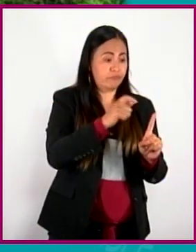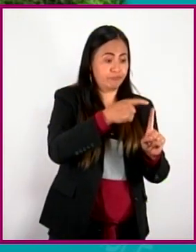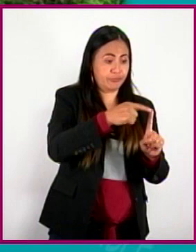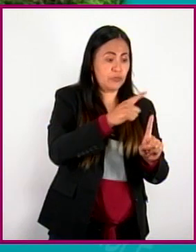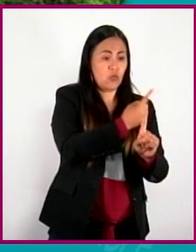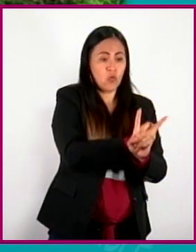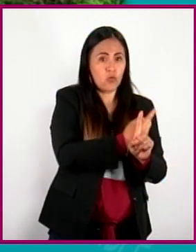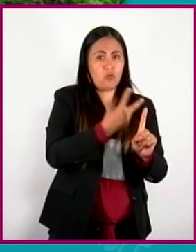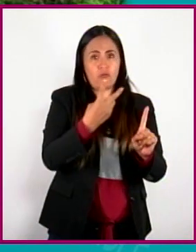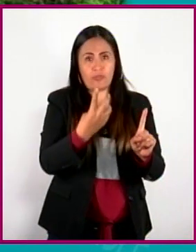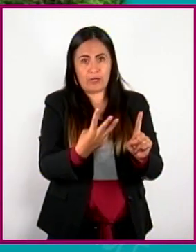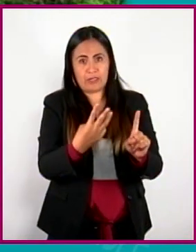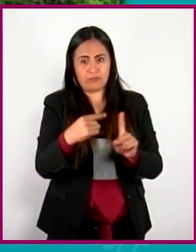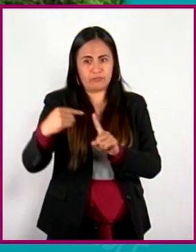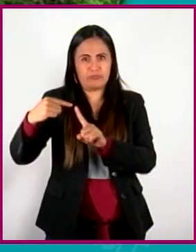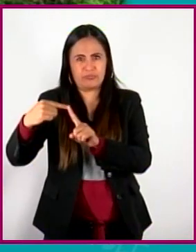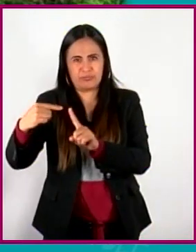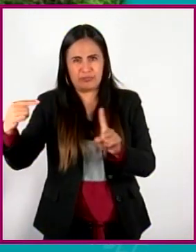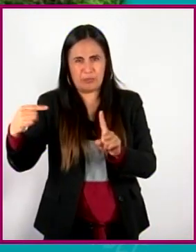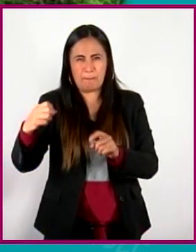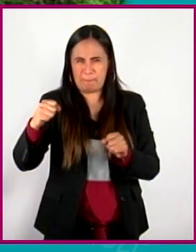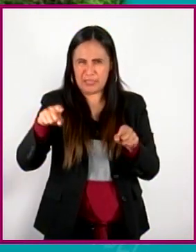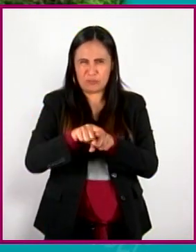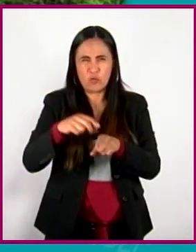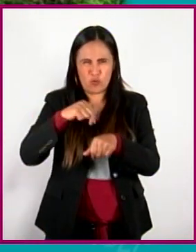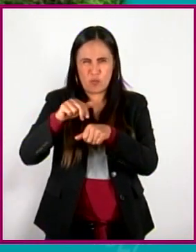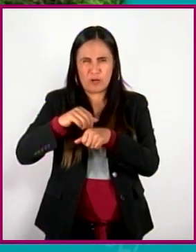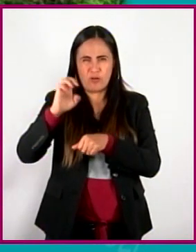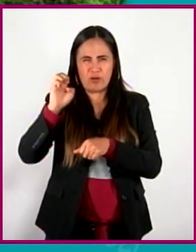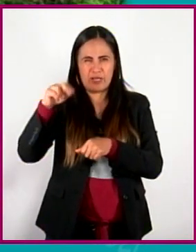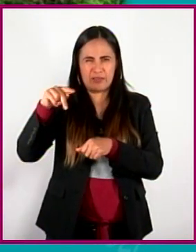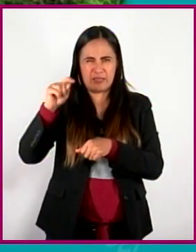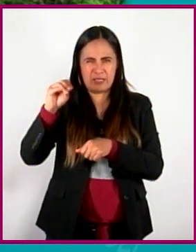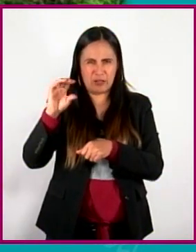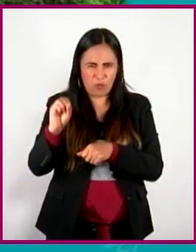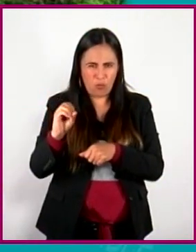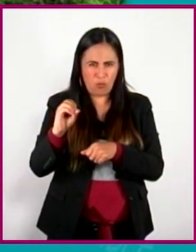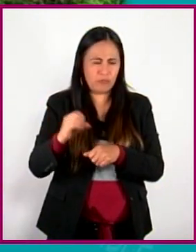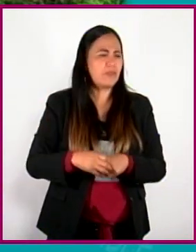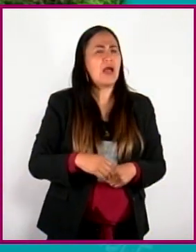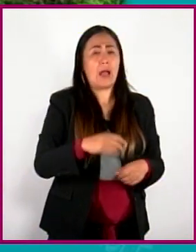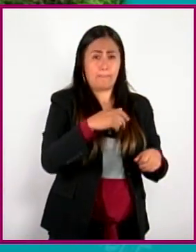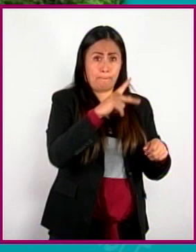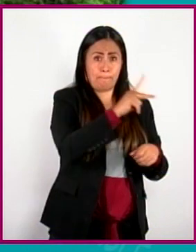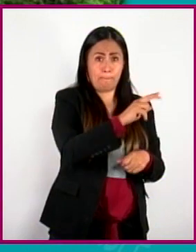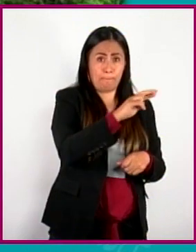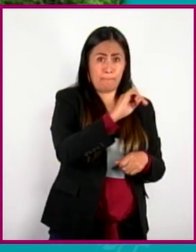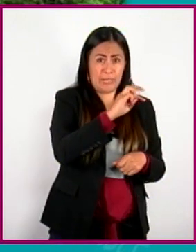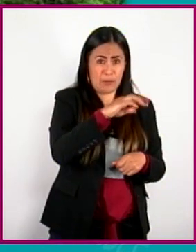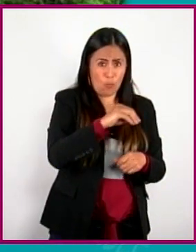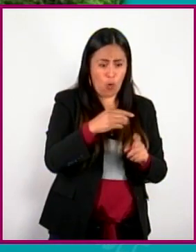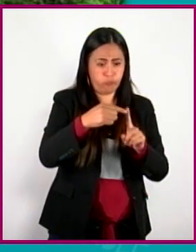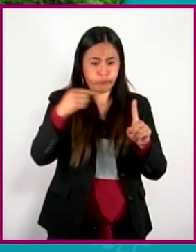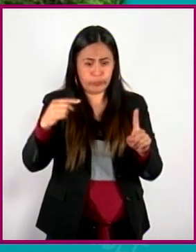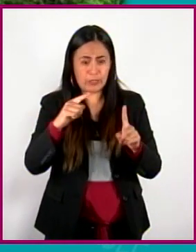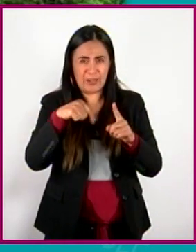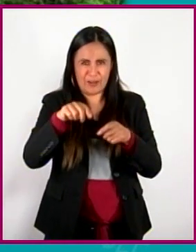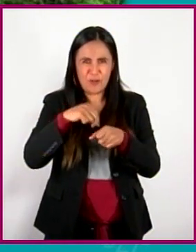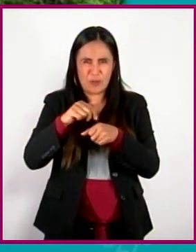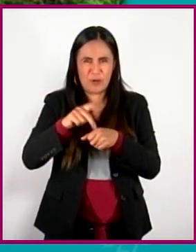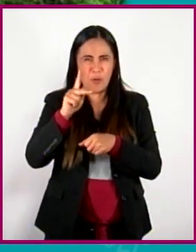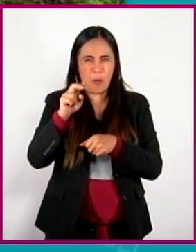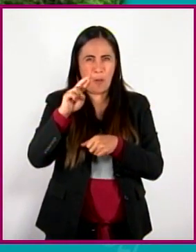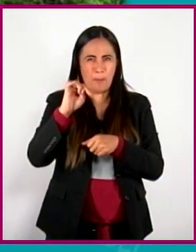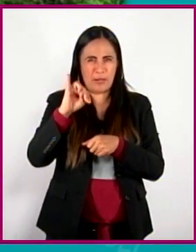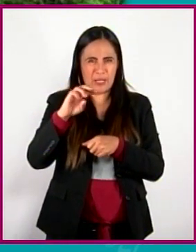pero cuando usamos números primos podemos construir un conjunto de números enteros en los que sí podamos hacer todas las operaciones sin salirnos de ese